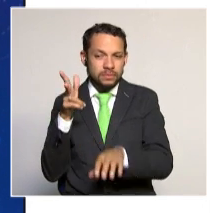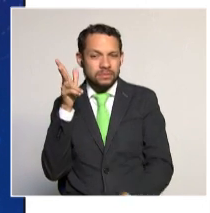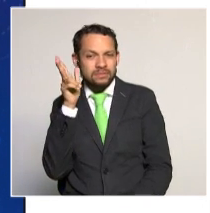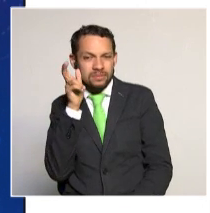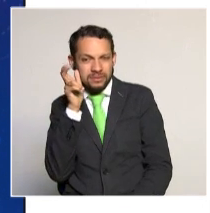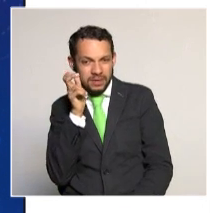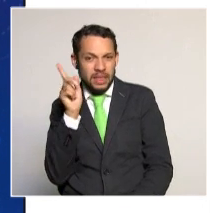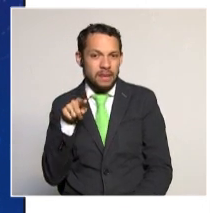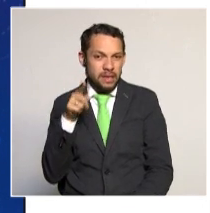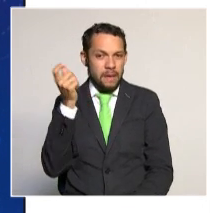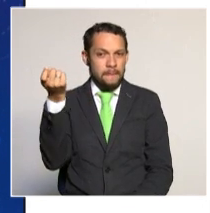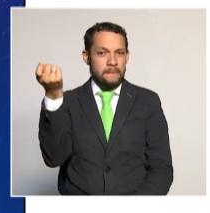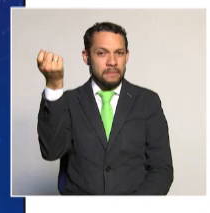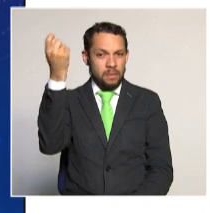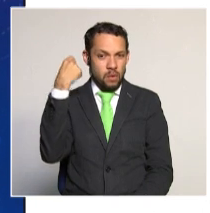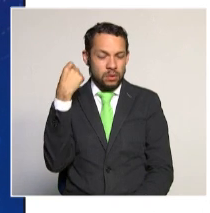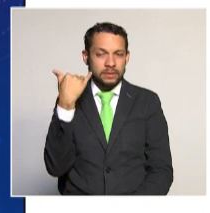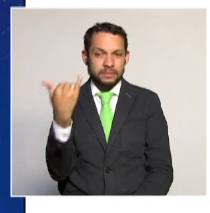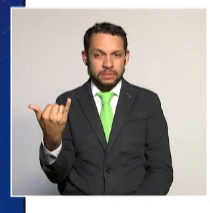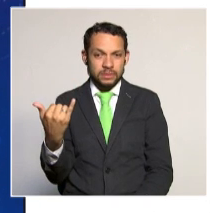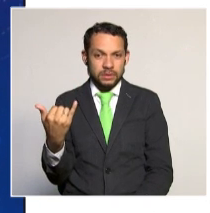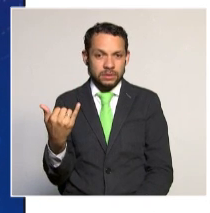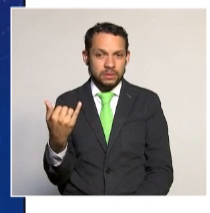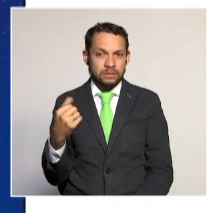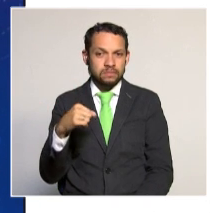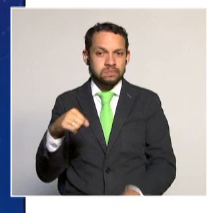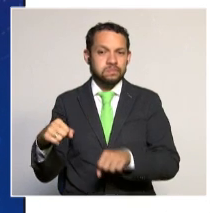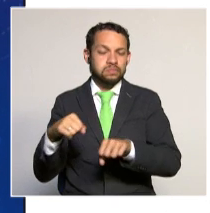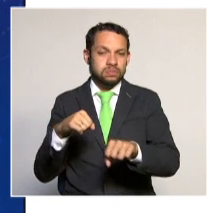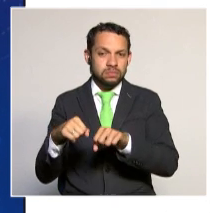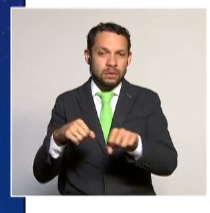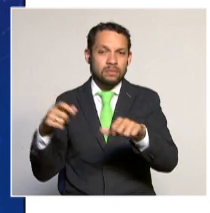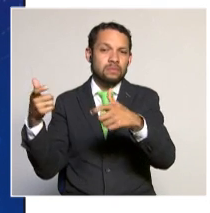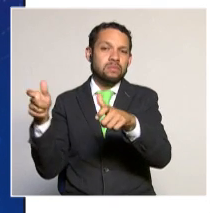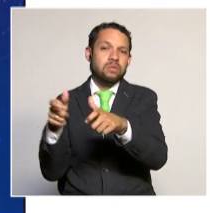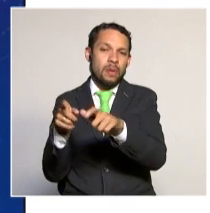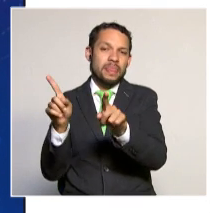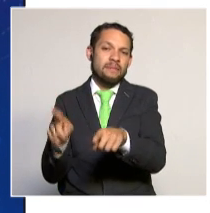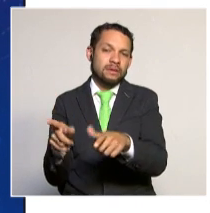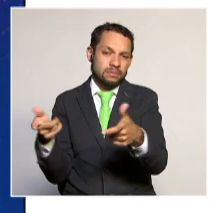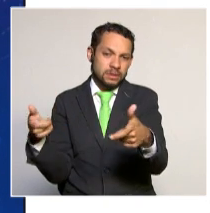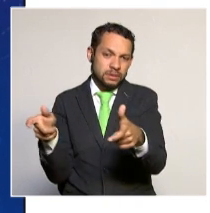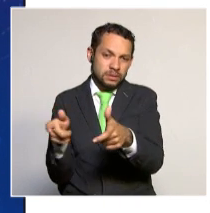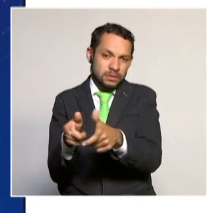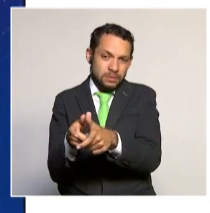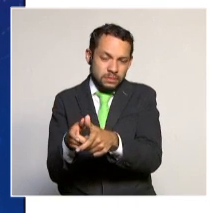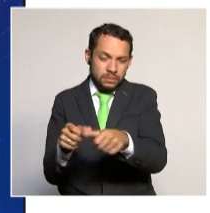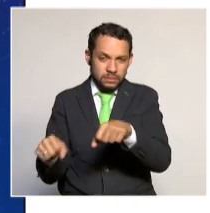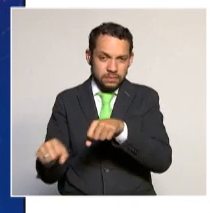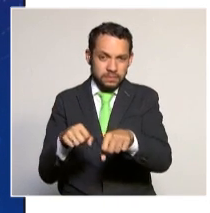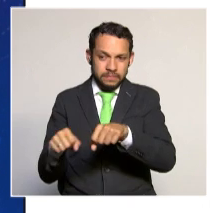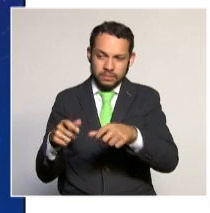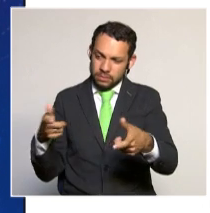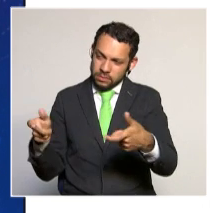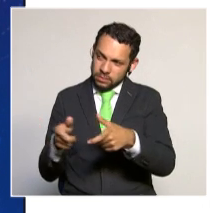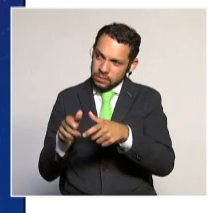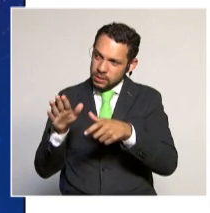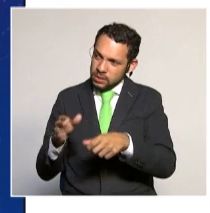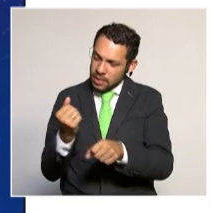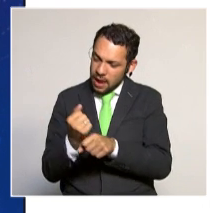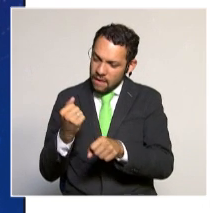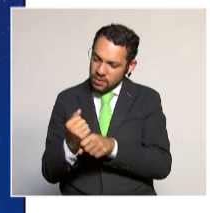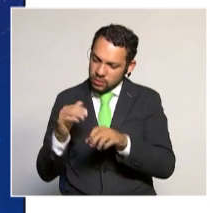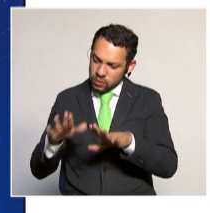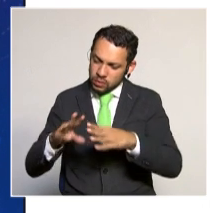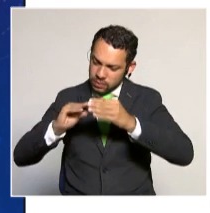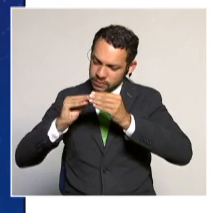que ver con la memoria, tiene una actividad metabólica muy bajita. Metabólico hace referencia al trabajo que hacen las neuronas